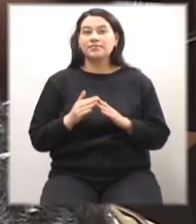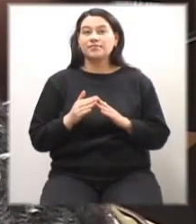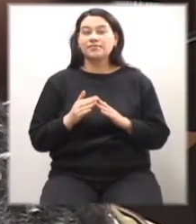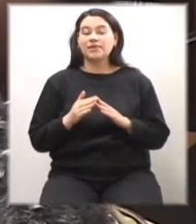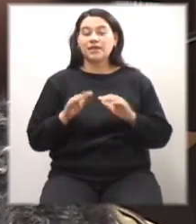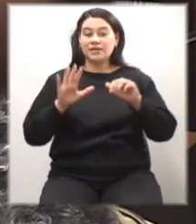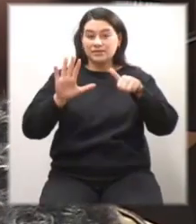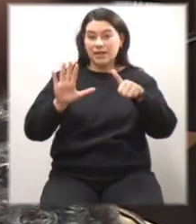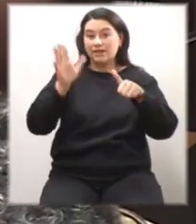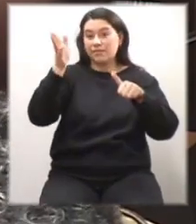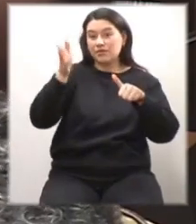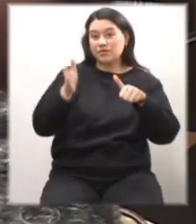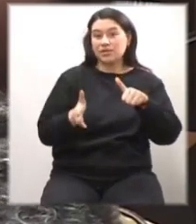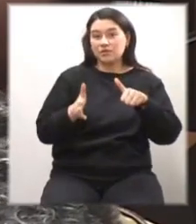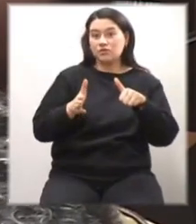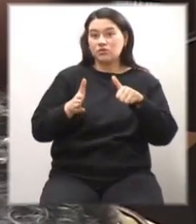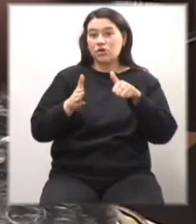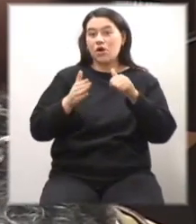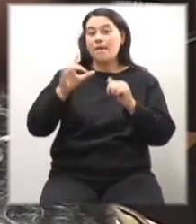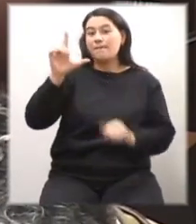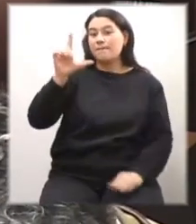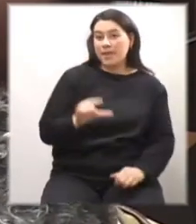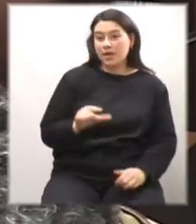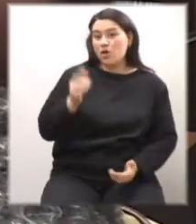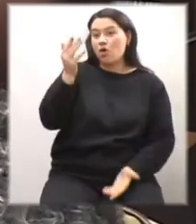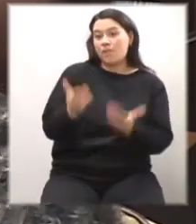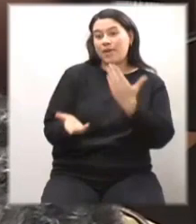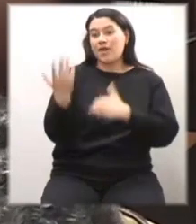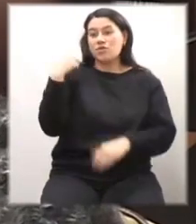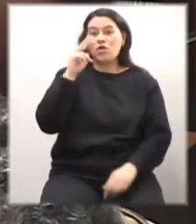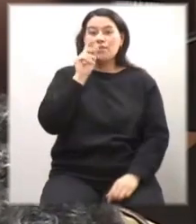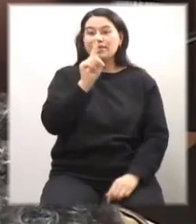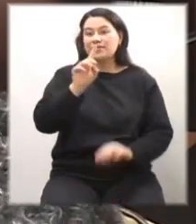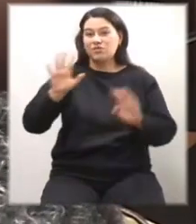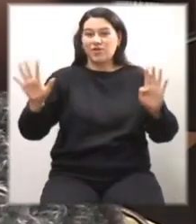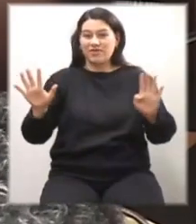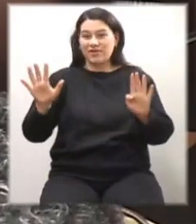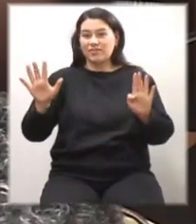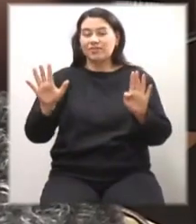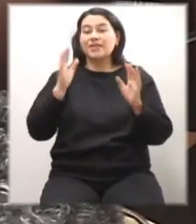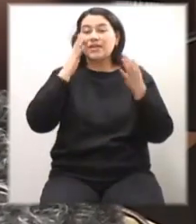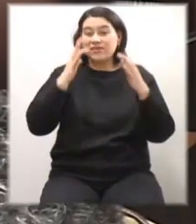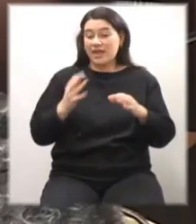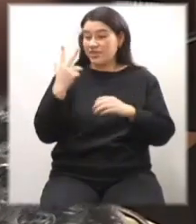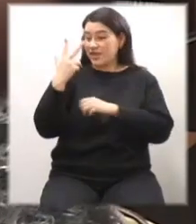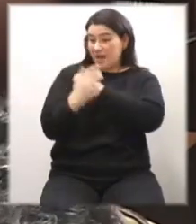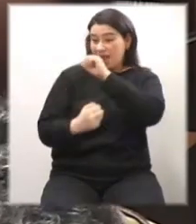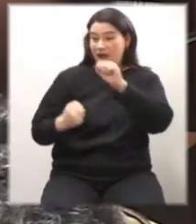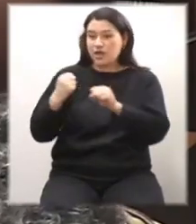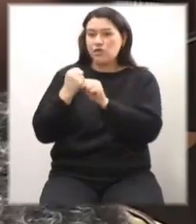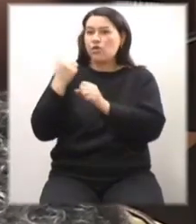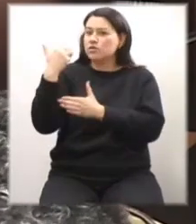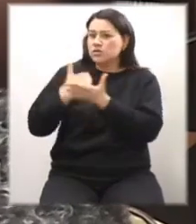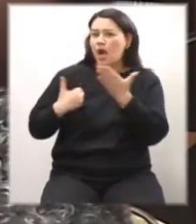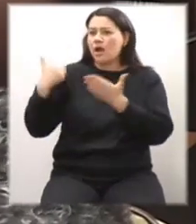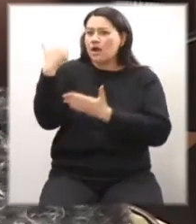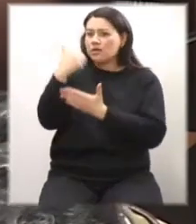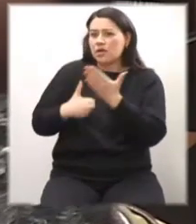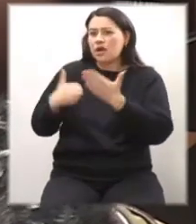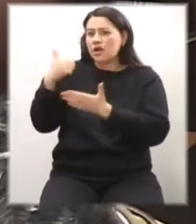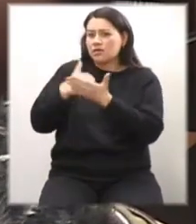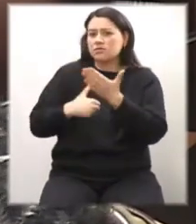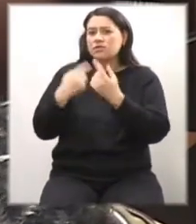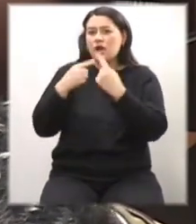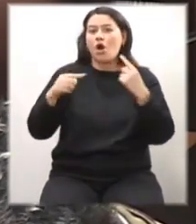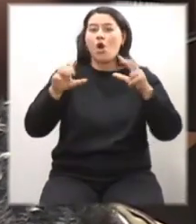están 6% por debajo de 2019 en términos reales. En los 3 años se le sacaron recursos